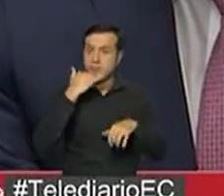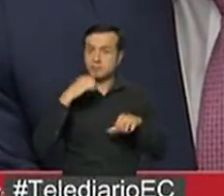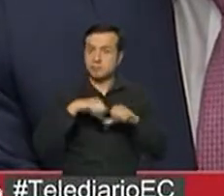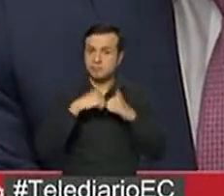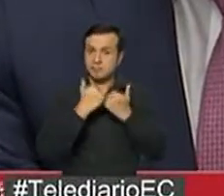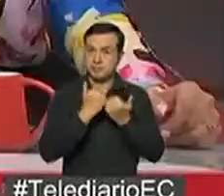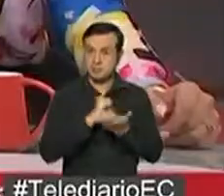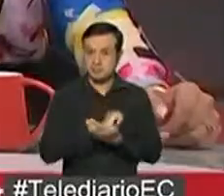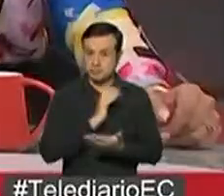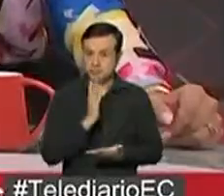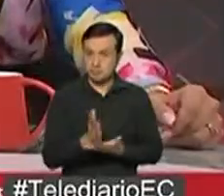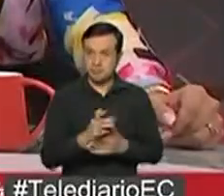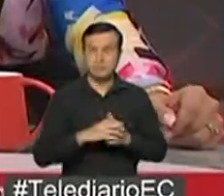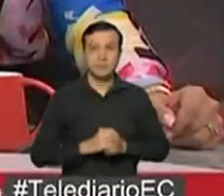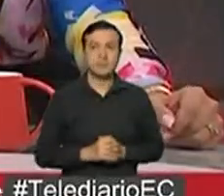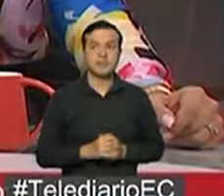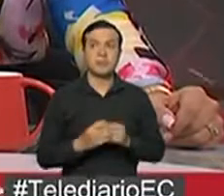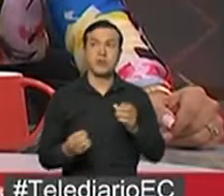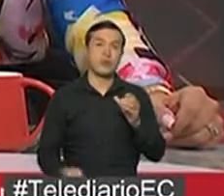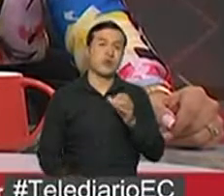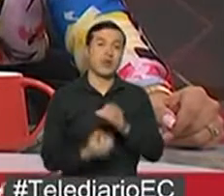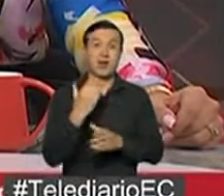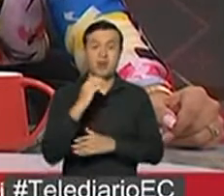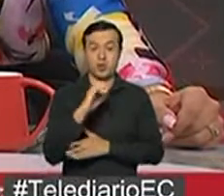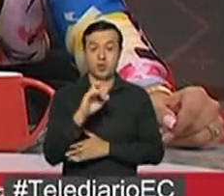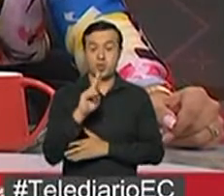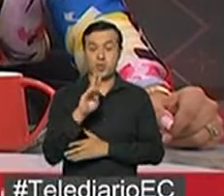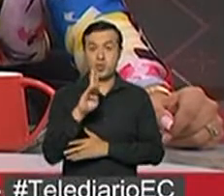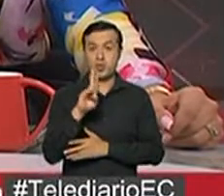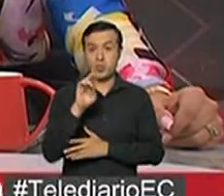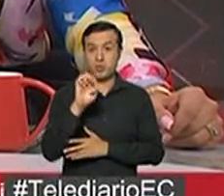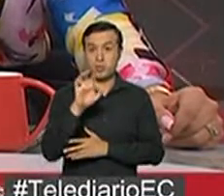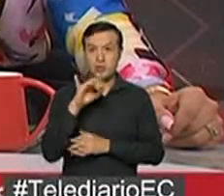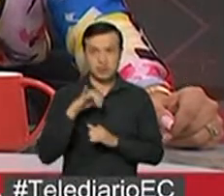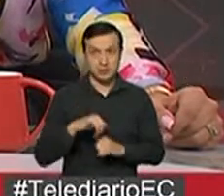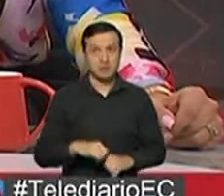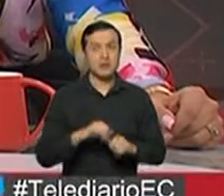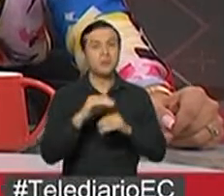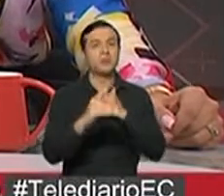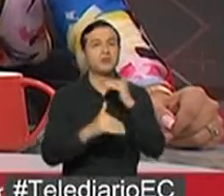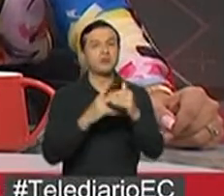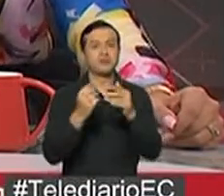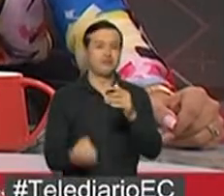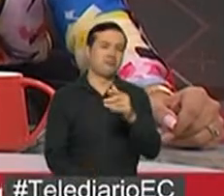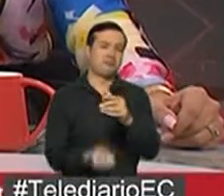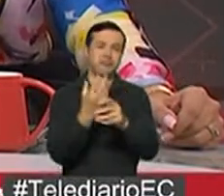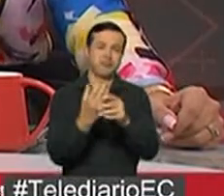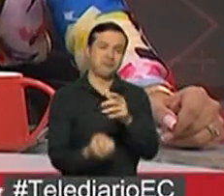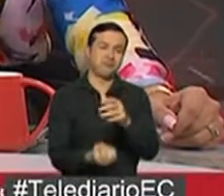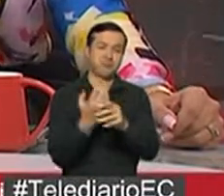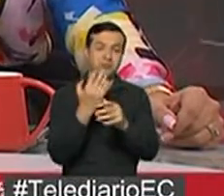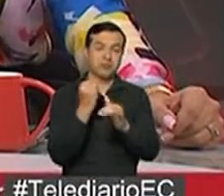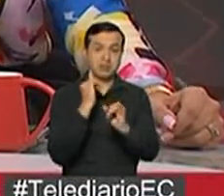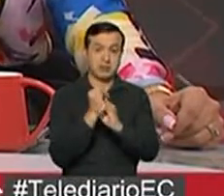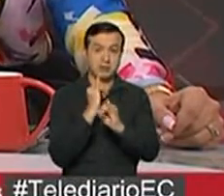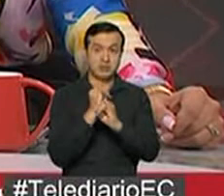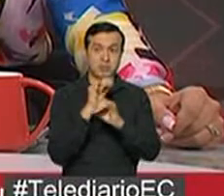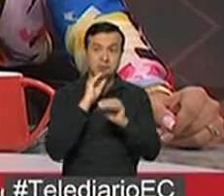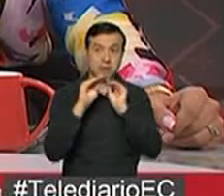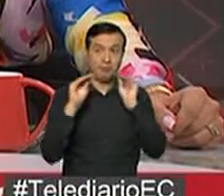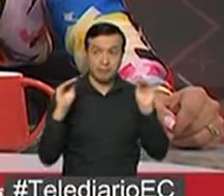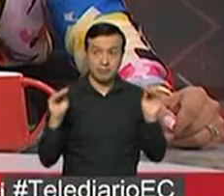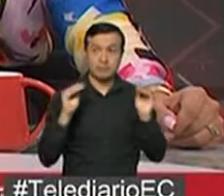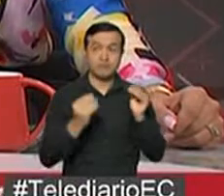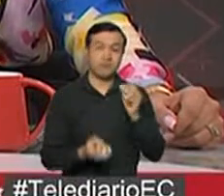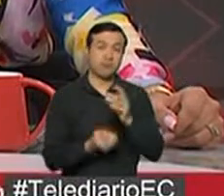nacional el volcado en la cumbre en la isla fernandina continúa el proceso eruptivo el instituto geofísico informa que los